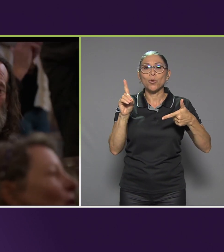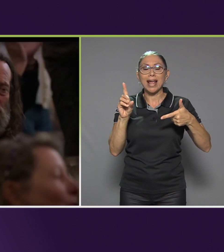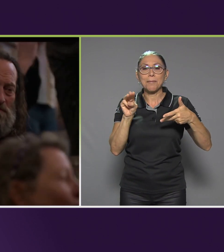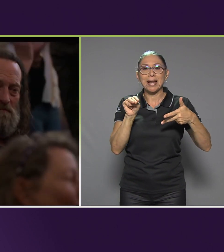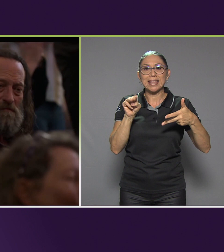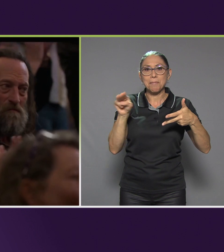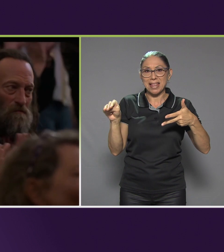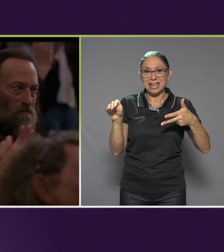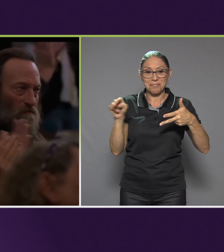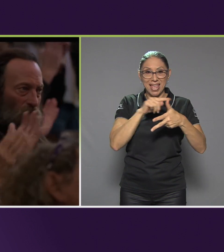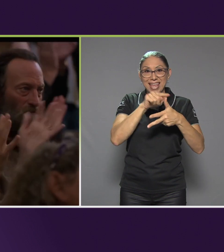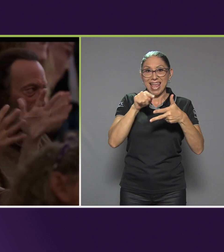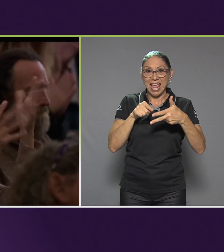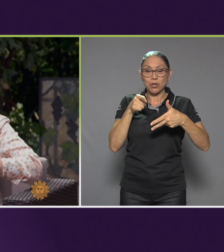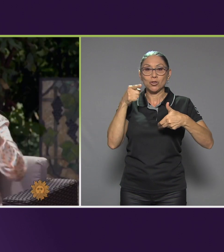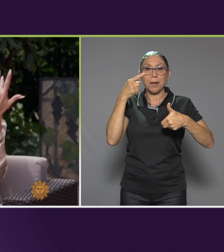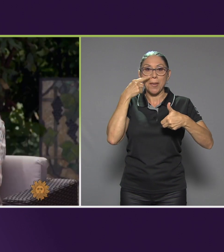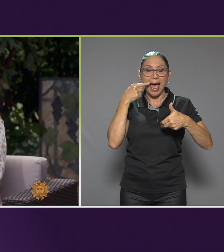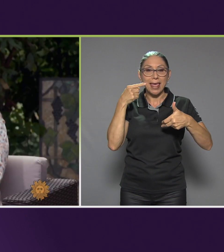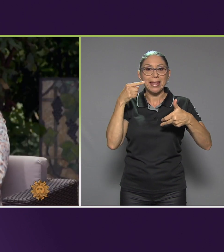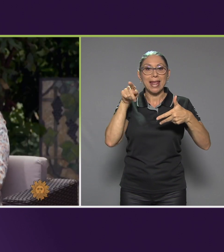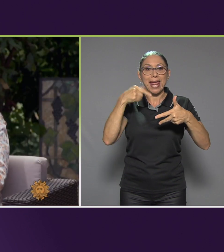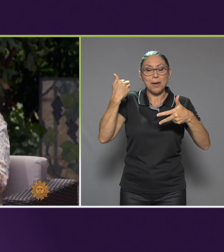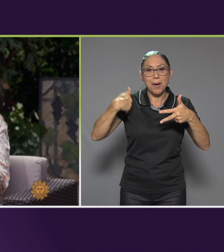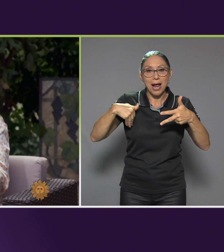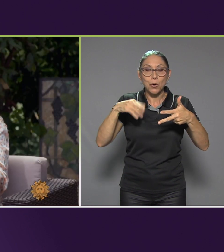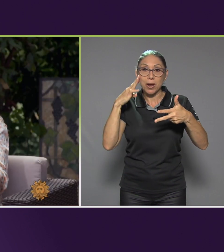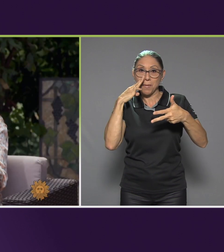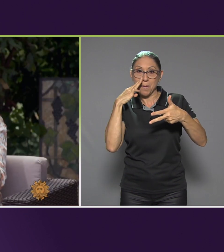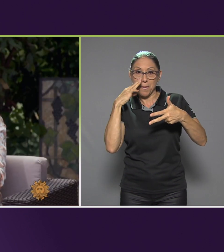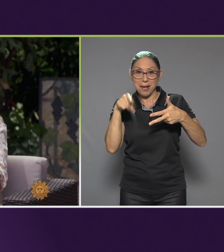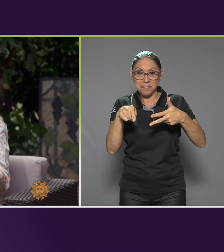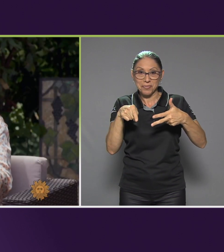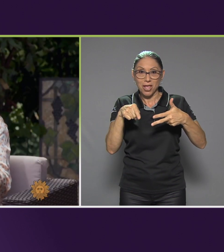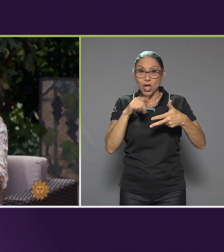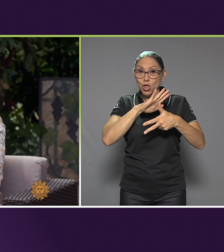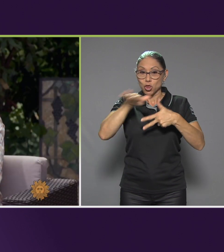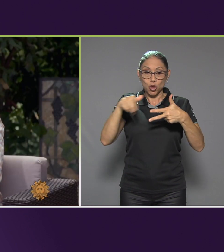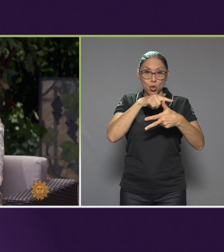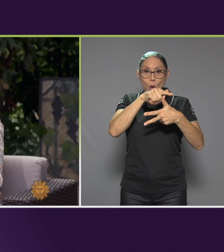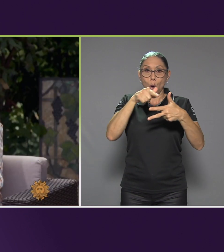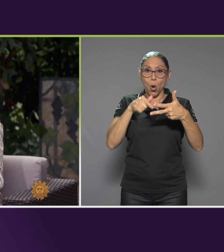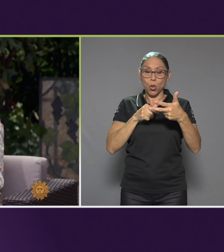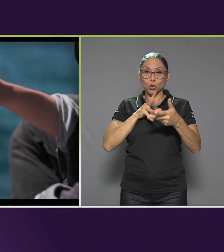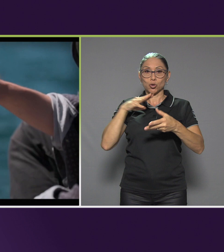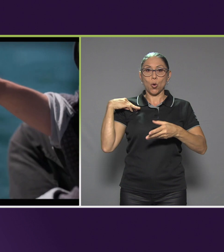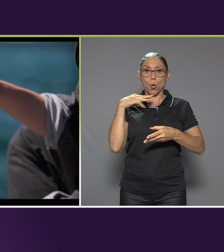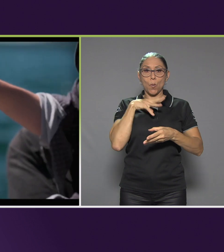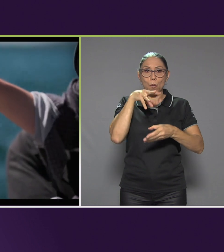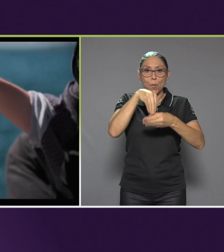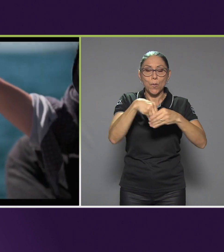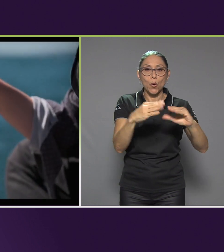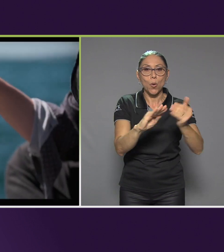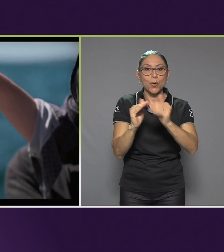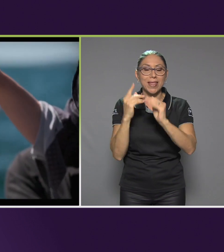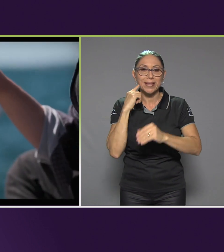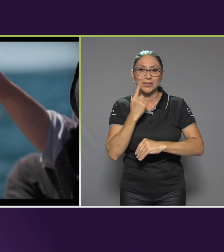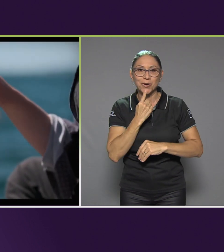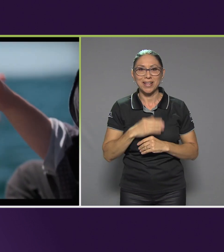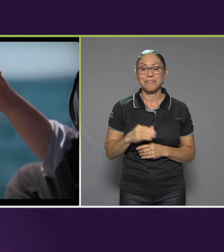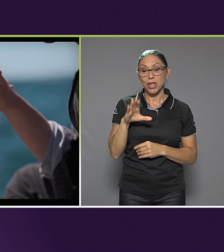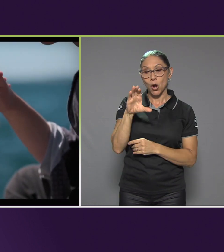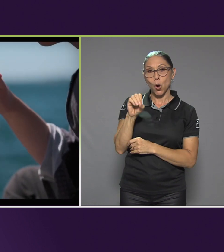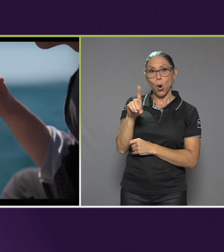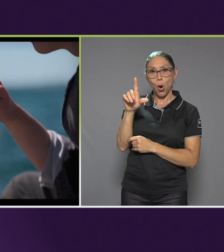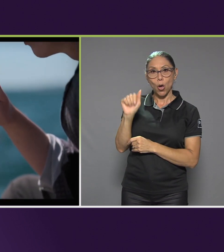quienes interpretan al padre, al hermano y a la mamá de Ruby, son todos miembros de la comunidad sorda. CODA tuvo